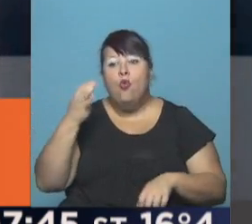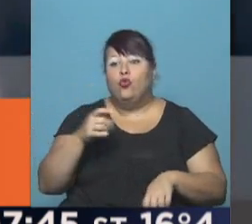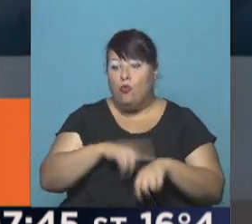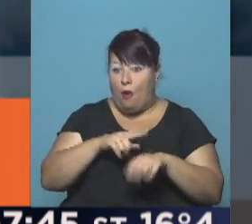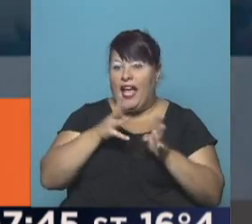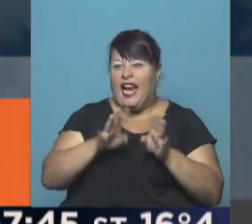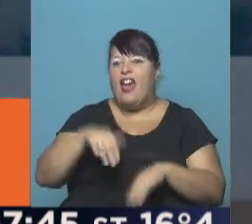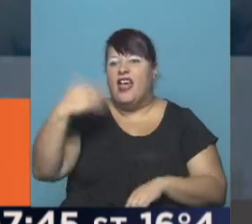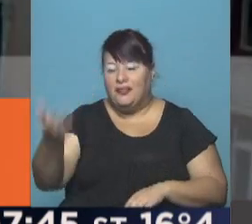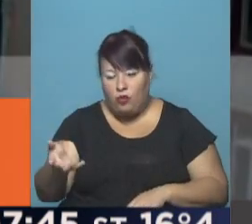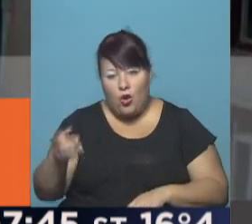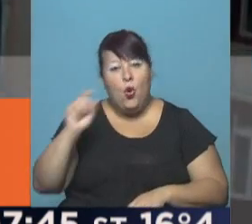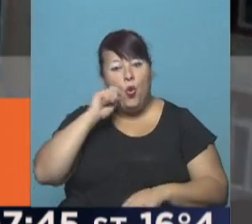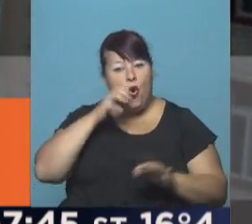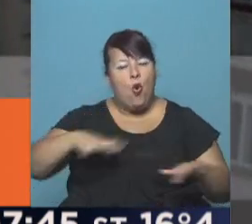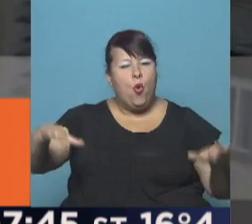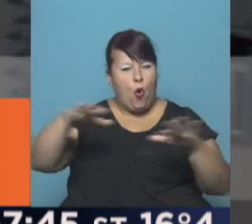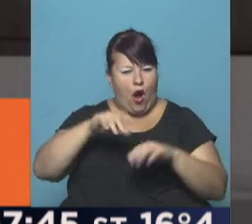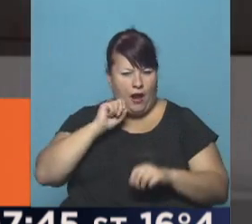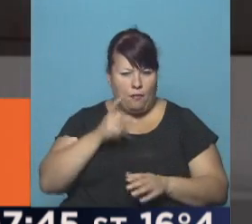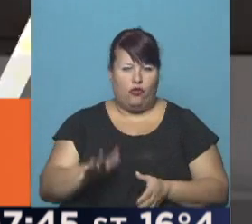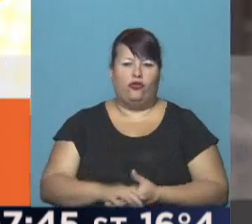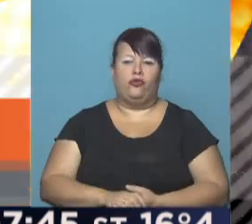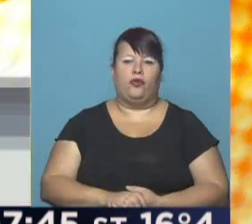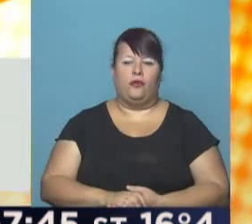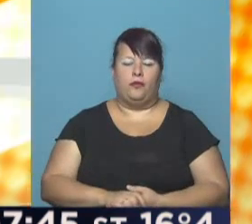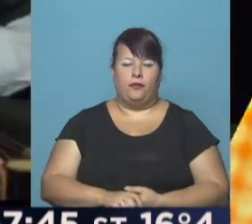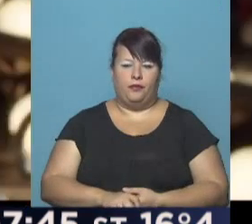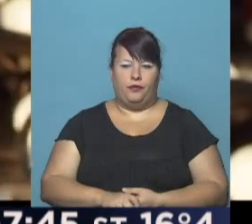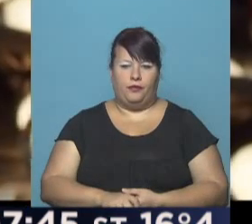de posguerra. Una gran fotografía.